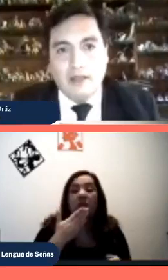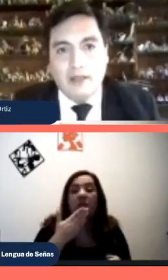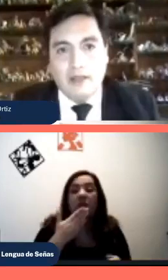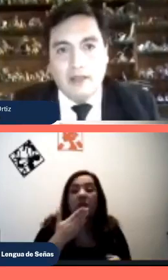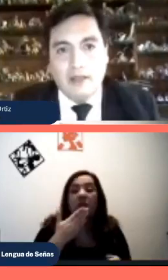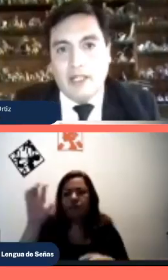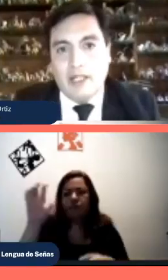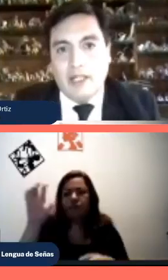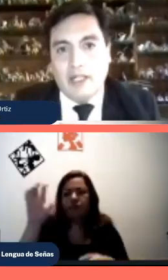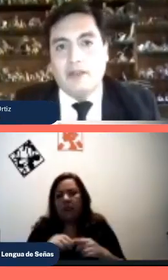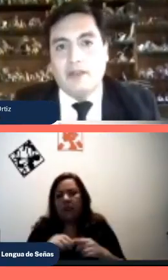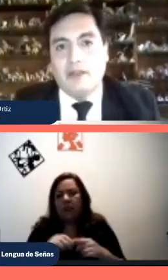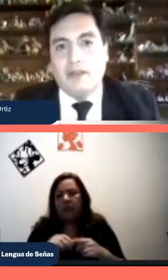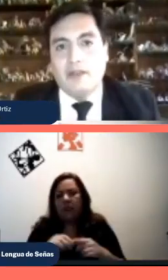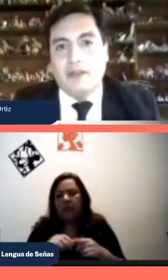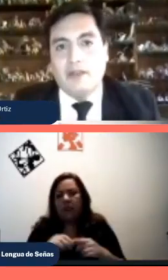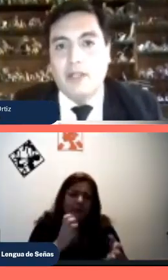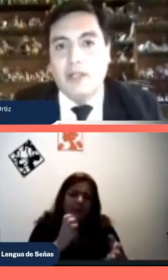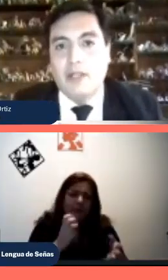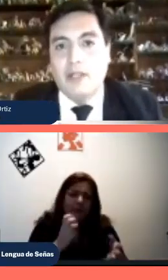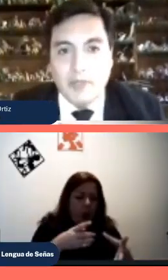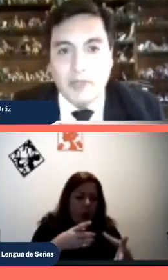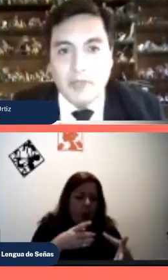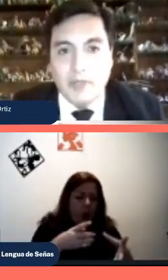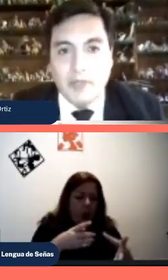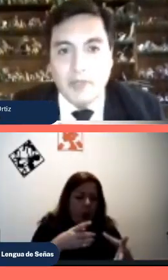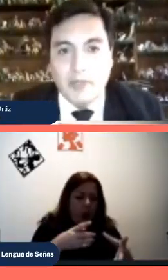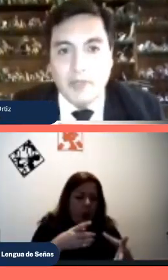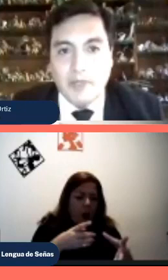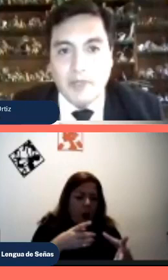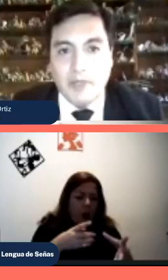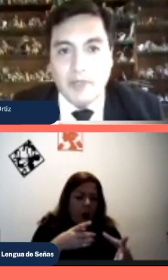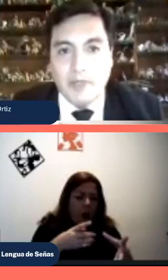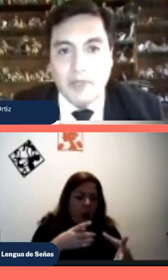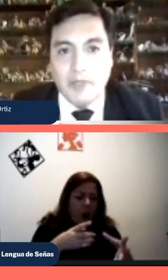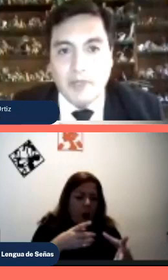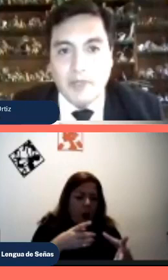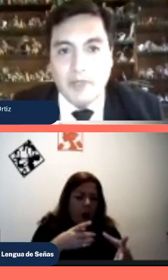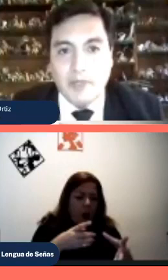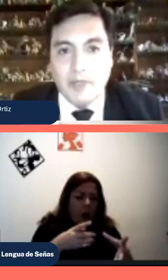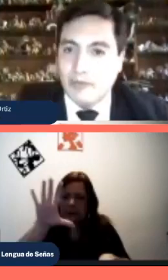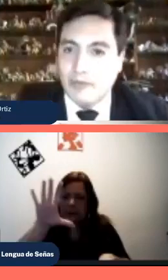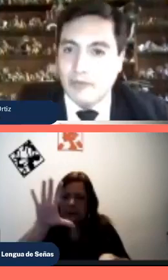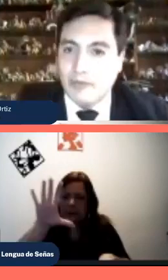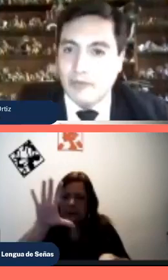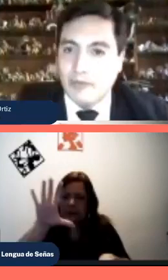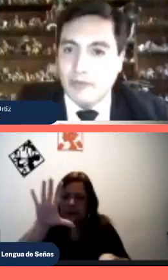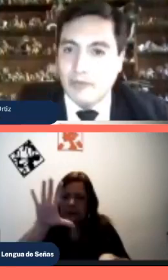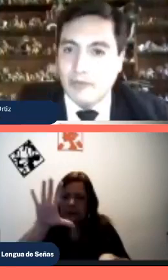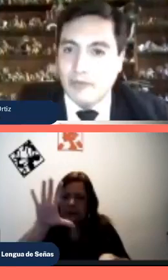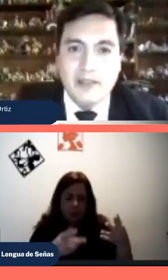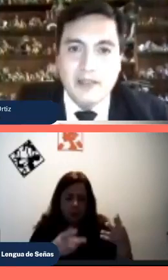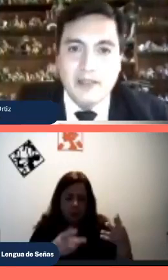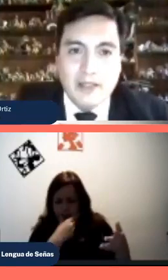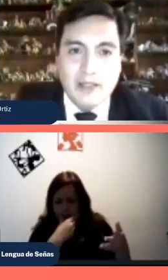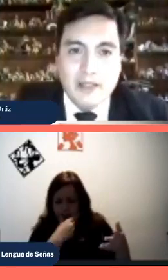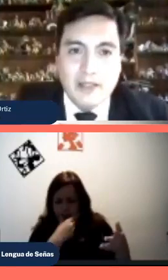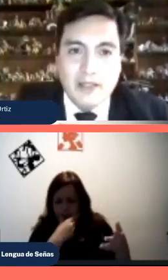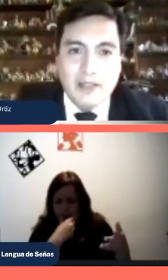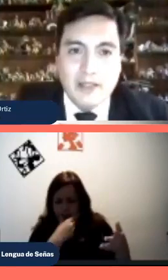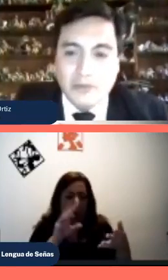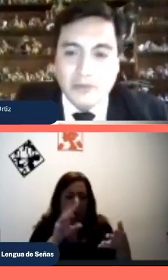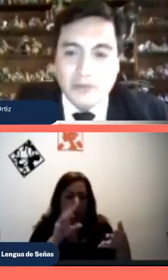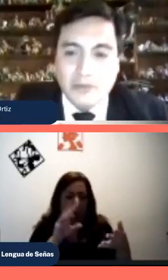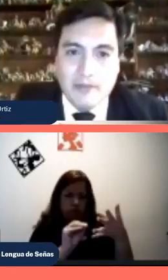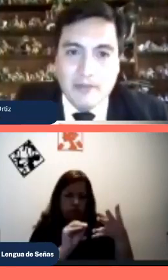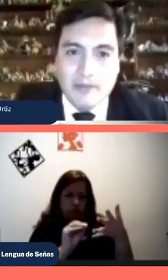cuál especie pertenece, ya que se han descubierto unas 5 especies distintas de Thalaxonus. Estamos todavía a la espera de qué es lo que nos dice